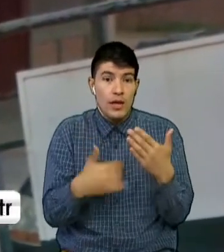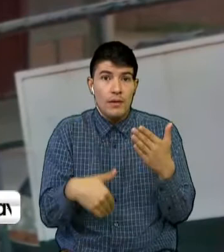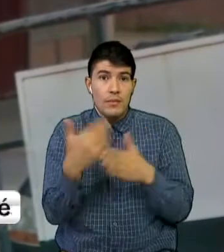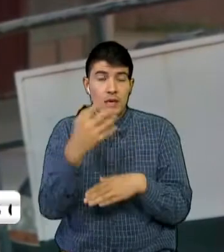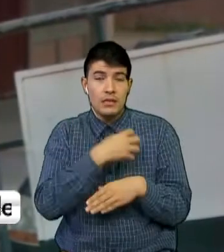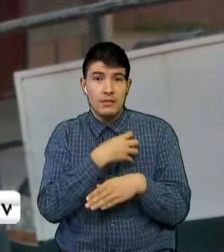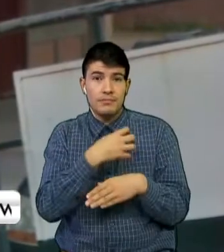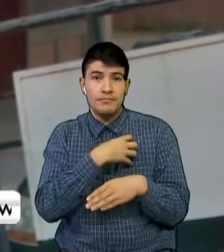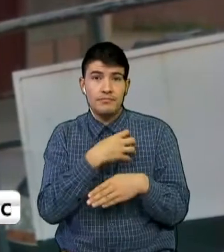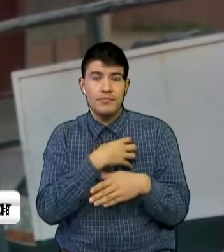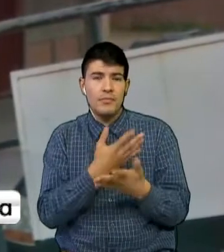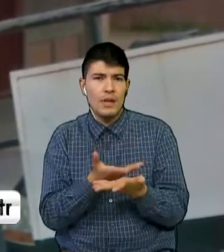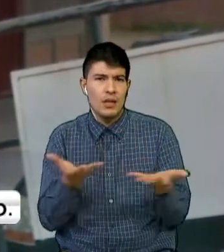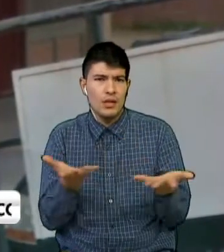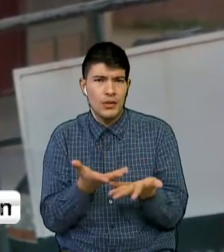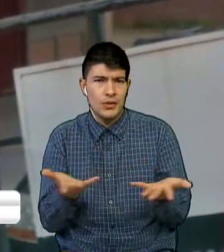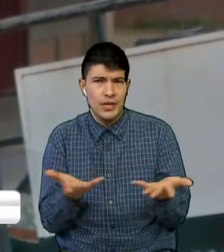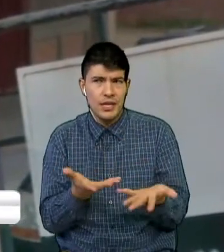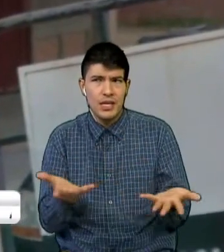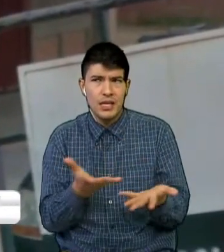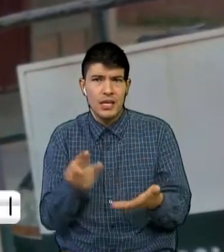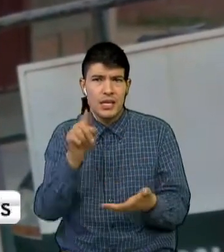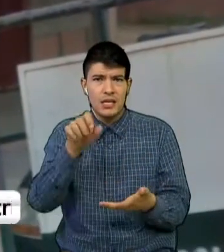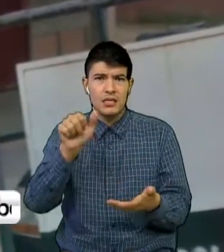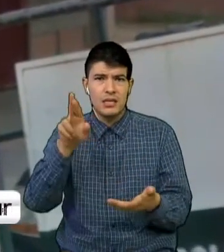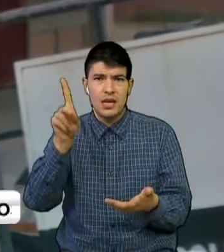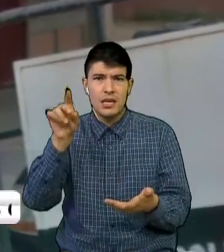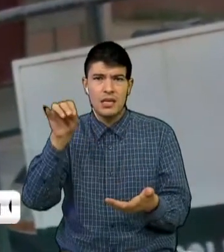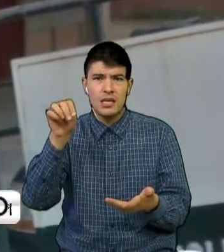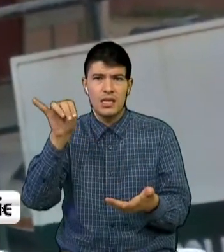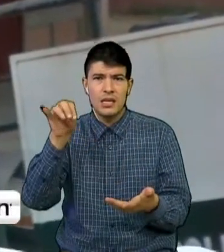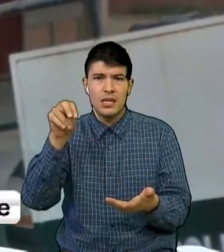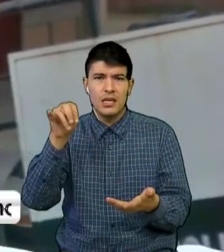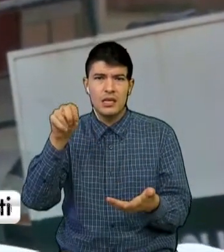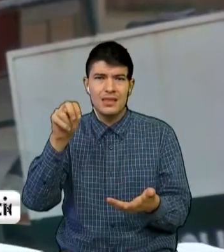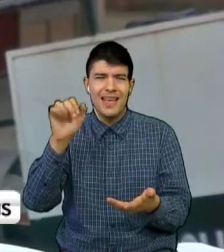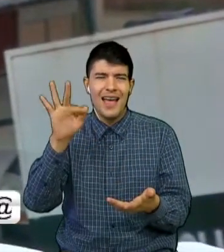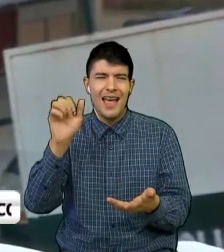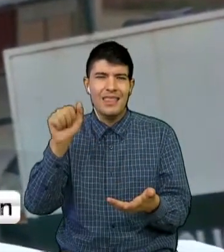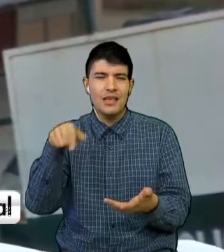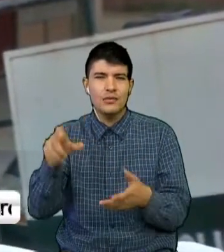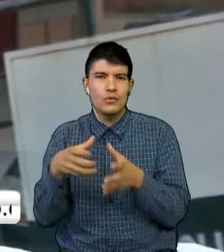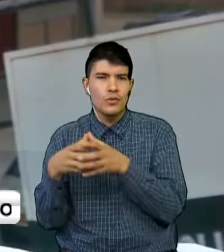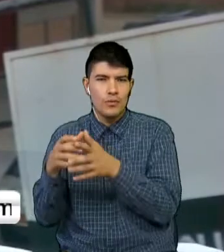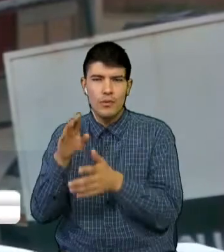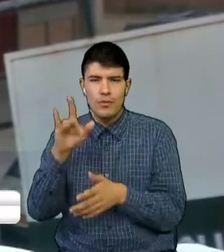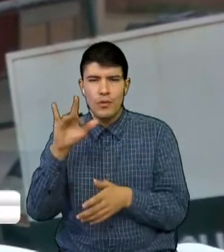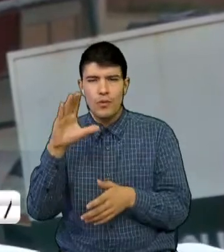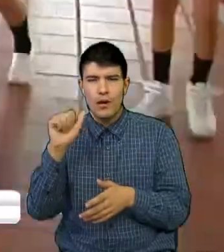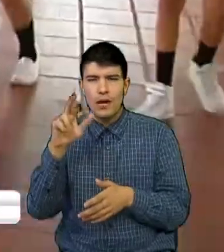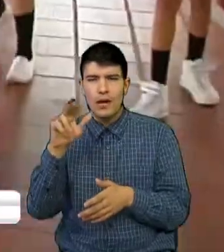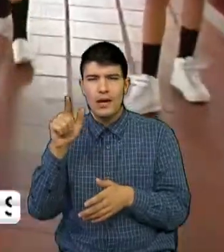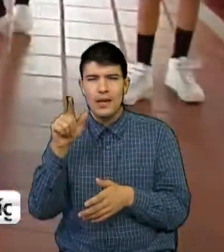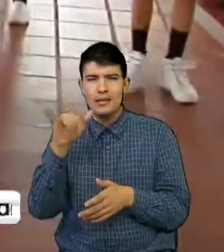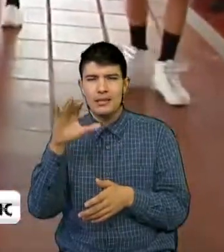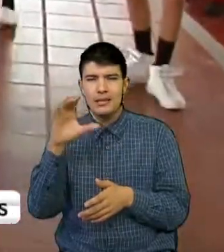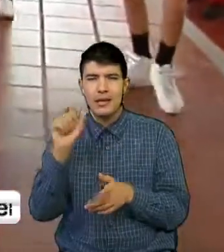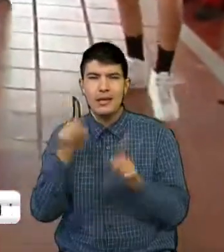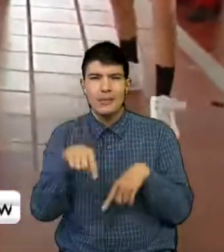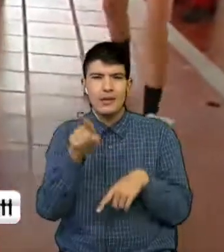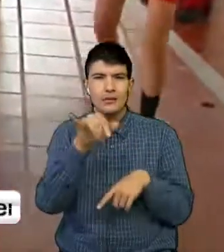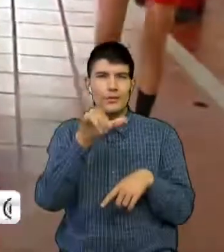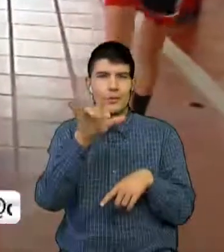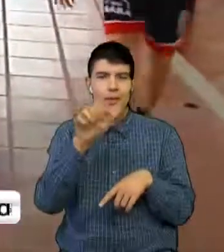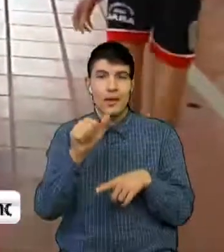cuadrangular en sardinata con equipos de búsqueda sica zulia y cúcuta además